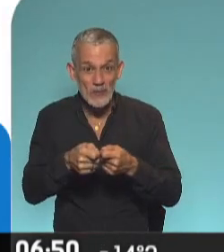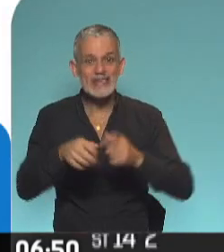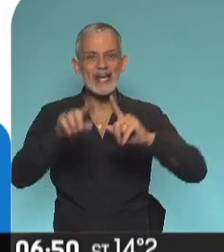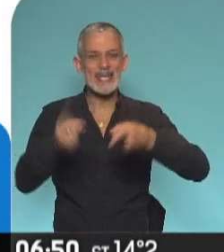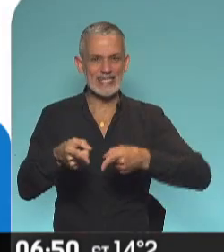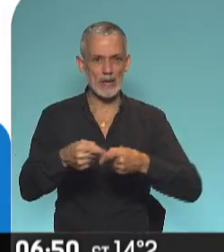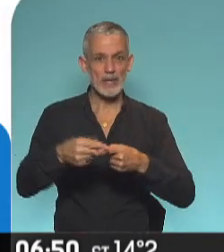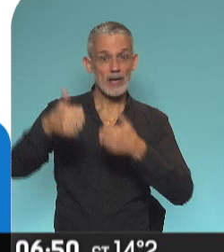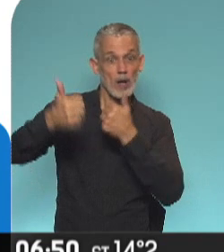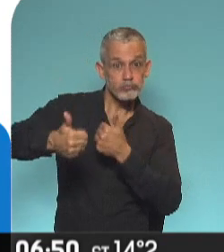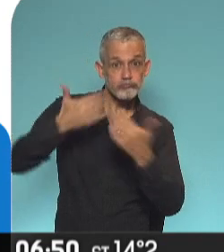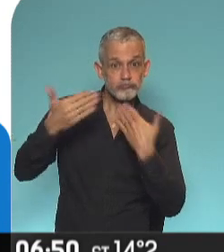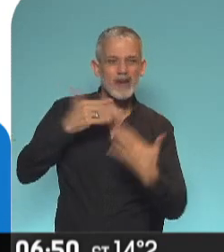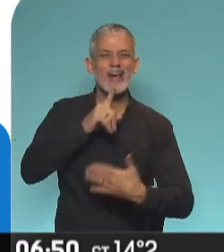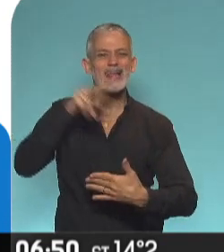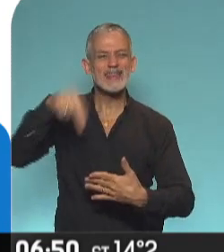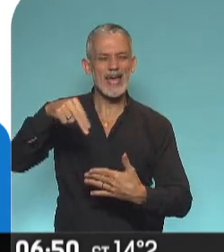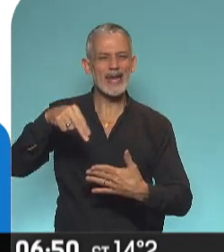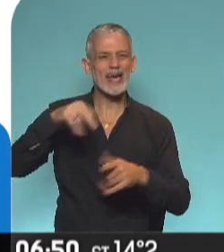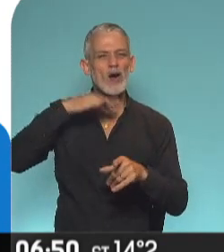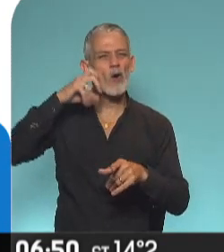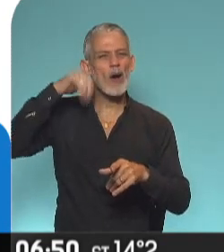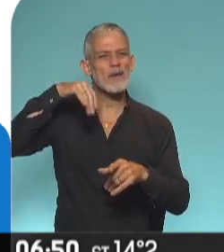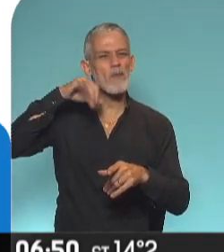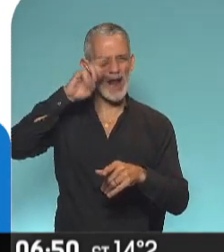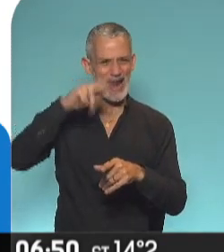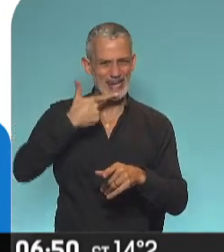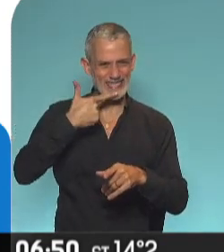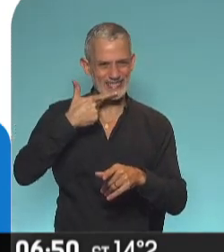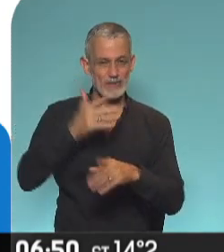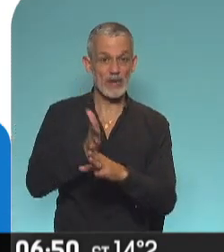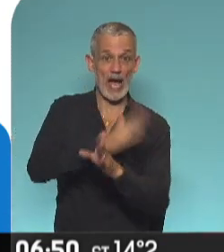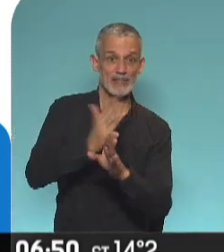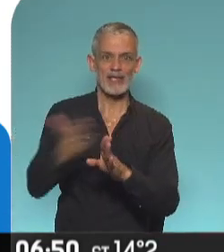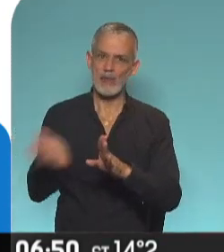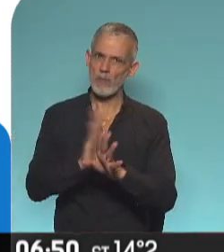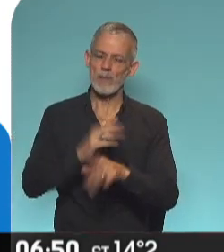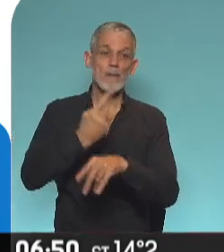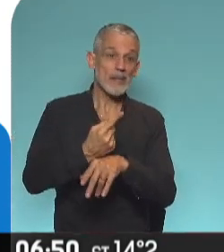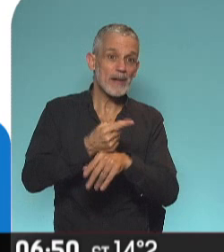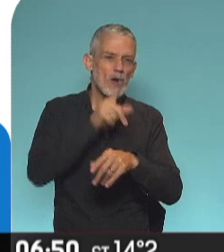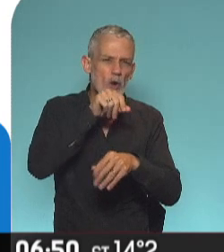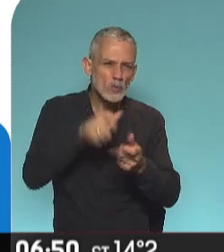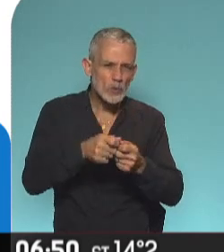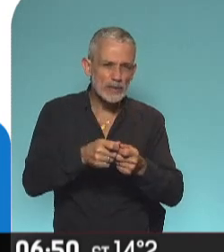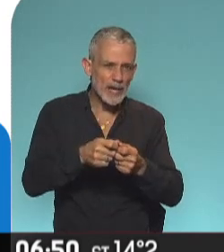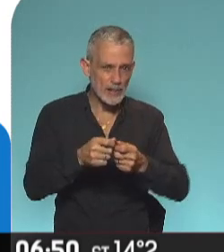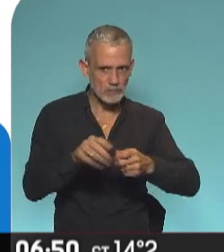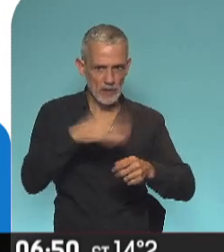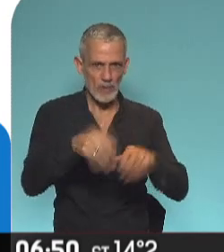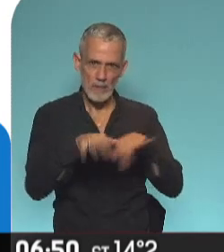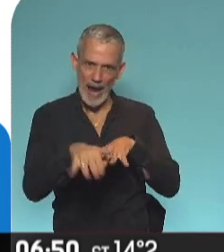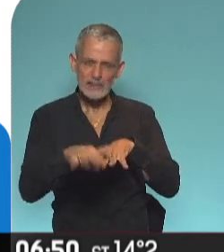extensa entrevista a TN con Joaquín Morales Solá. Fue antes y después, ¿no?, de la movilización. Primero el Twitter, movilización en el medio, y